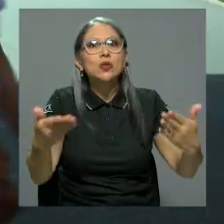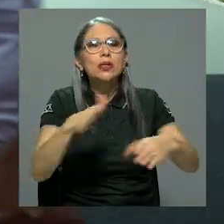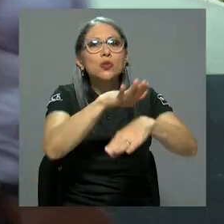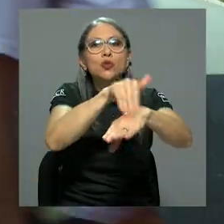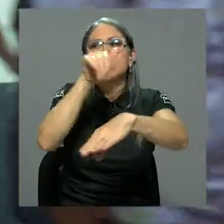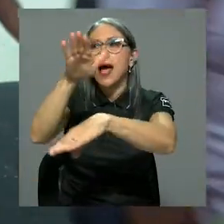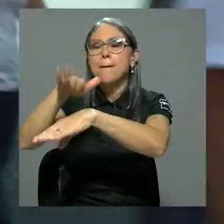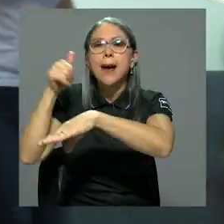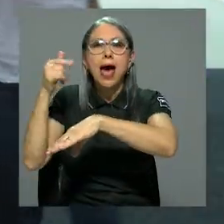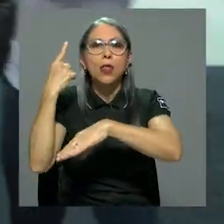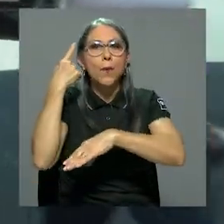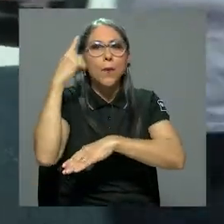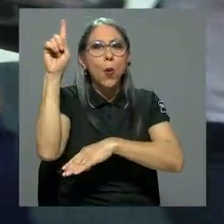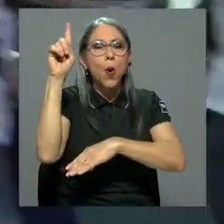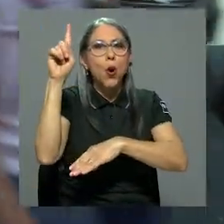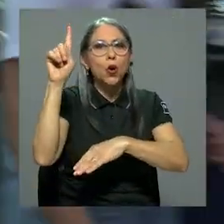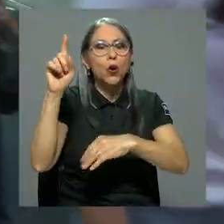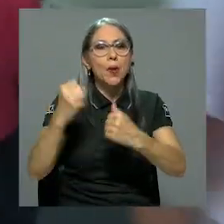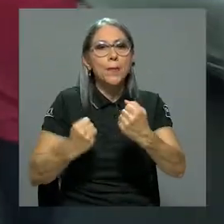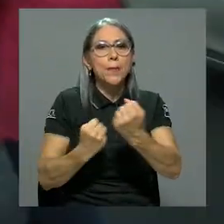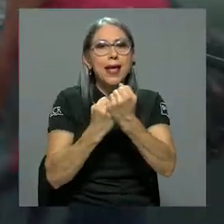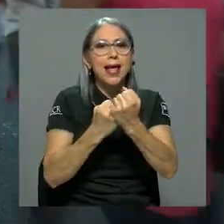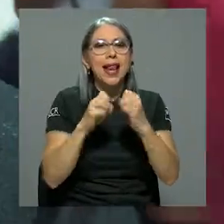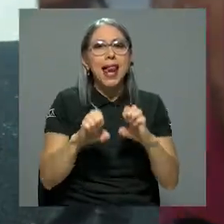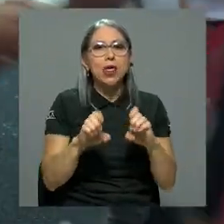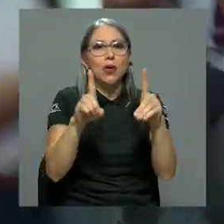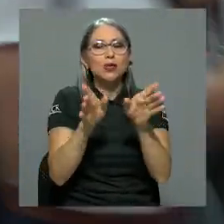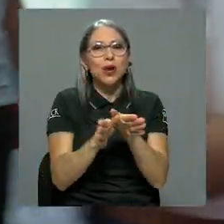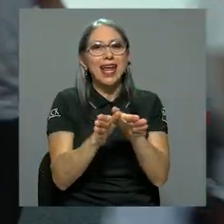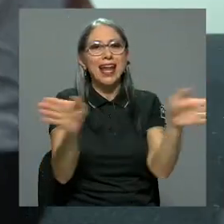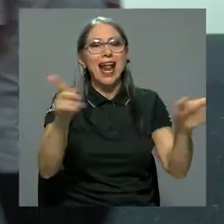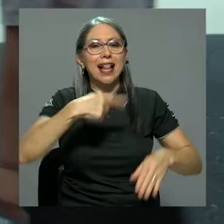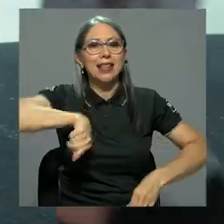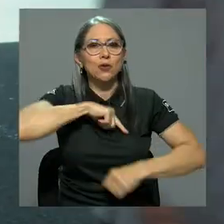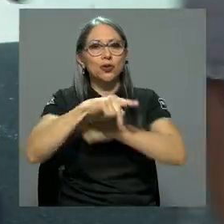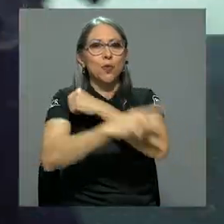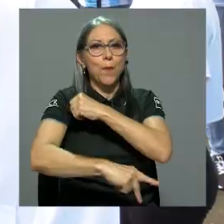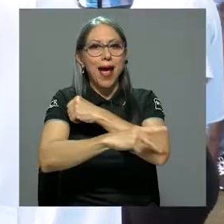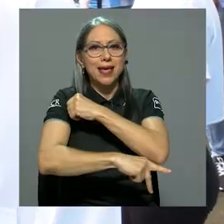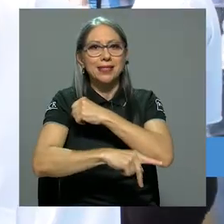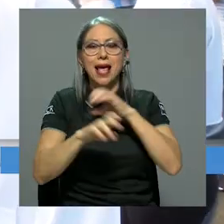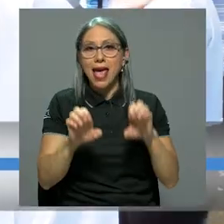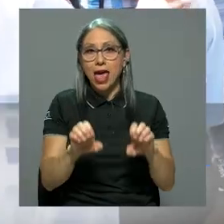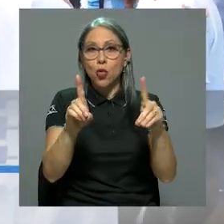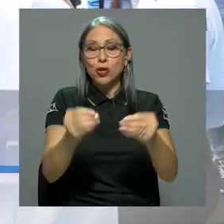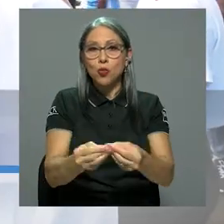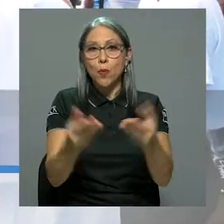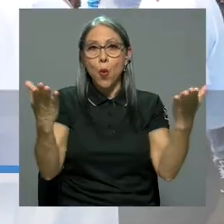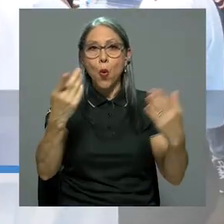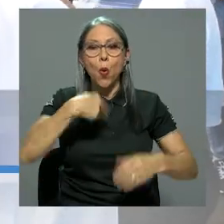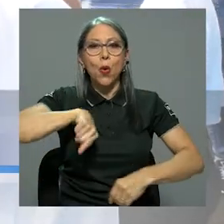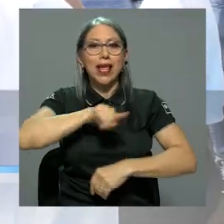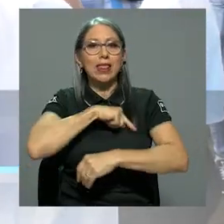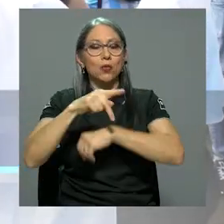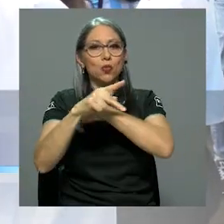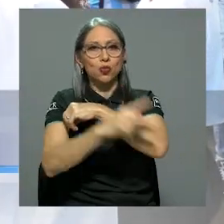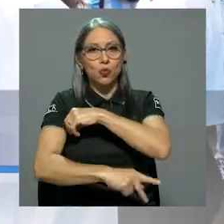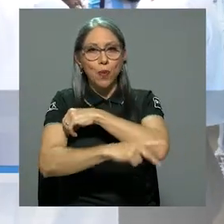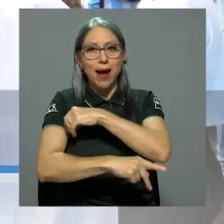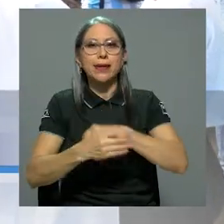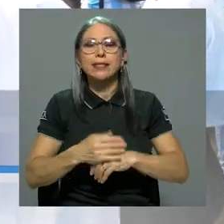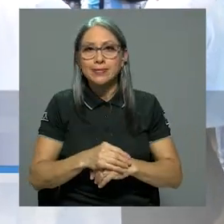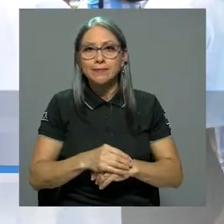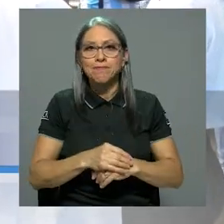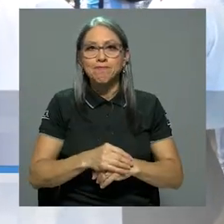llamado por la educación general de nuestro país, la educación pública de